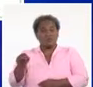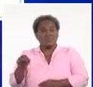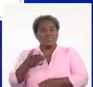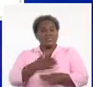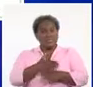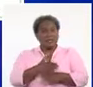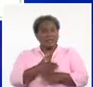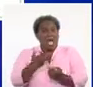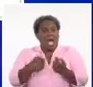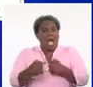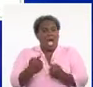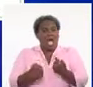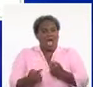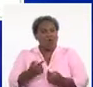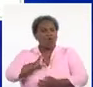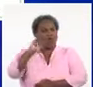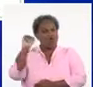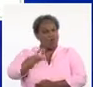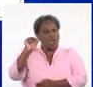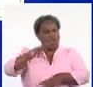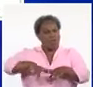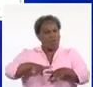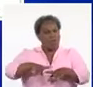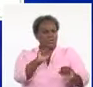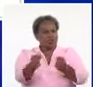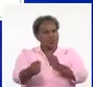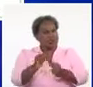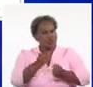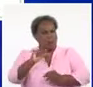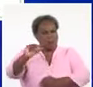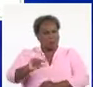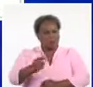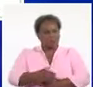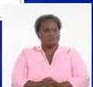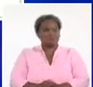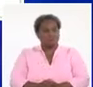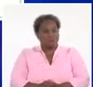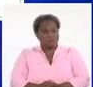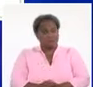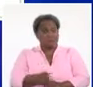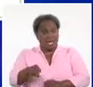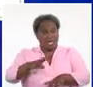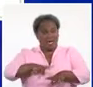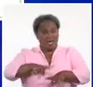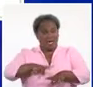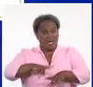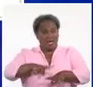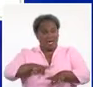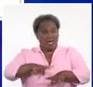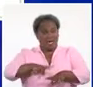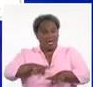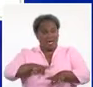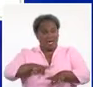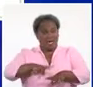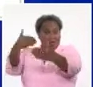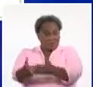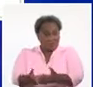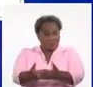efecto se va logrando en este territorio que ha sido tan complejo en su